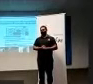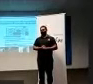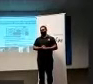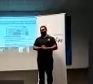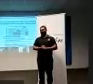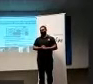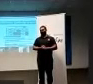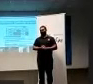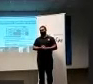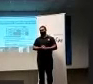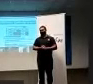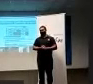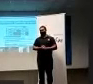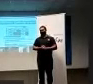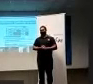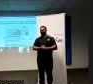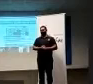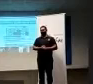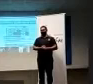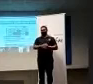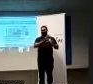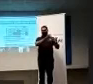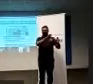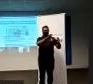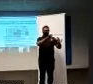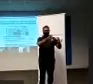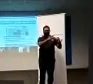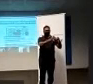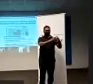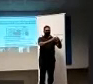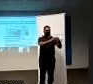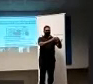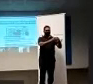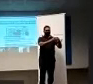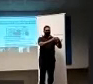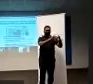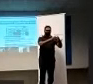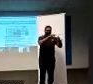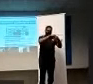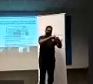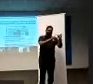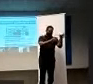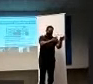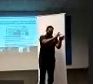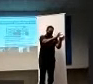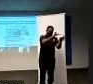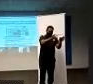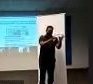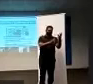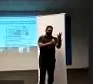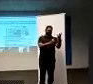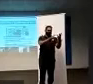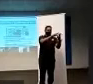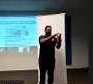en pacientes adolescentes. Se enrolaron 3 grupos, aquí vemos masculinos y